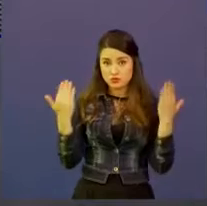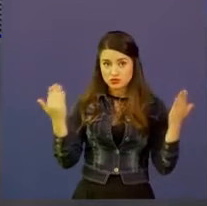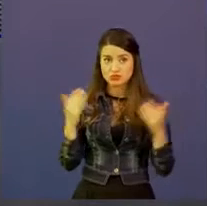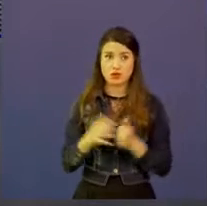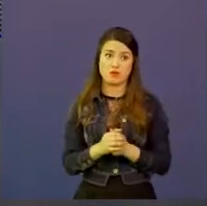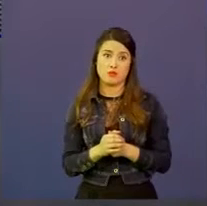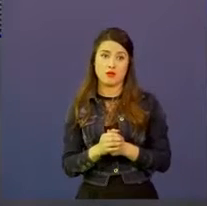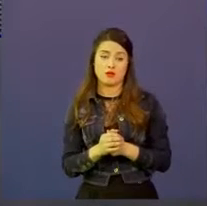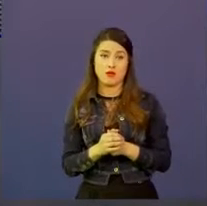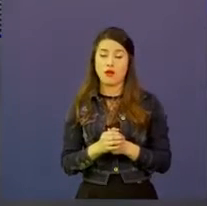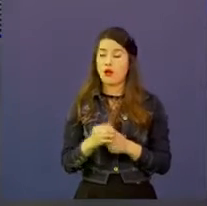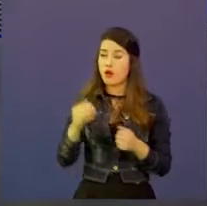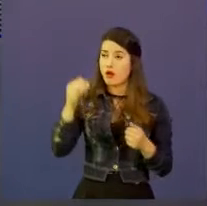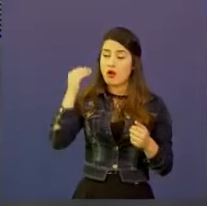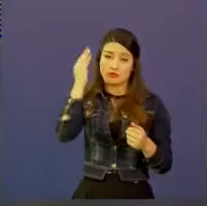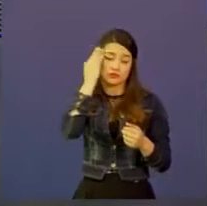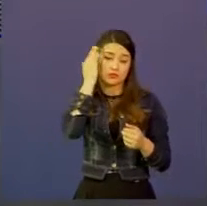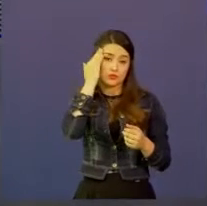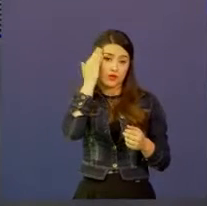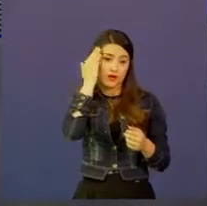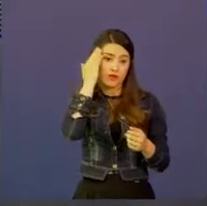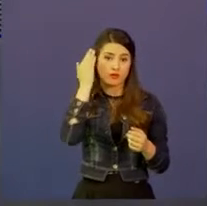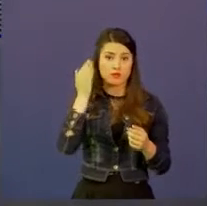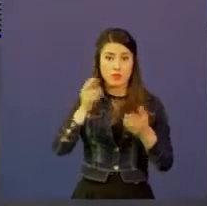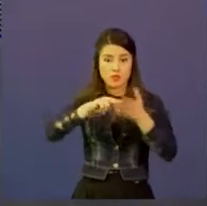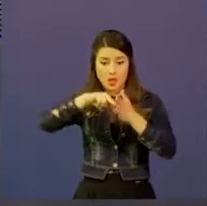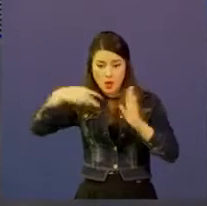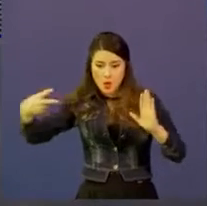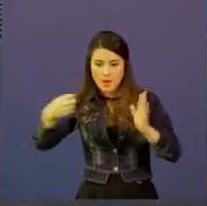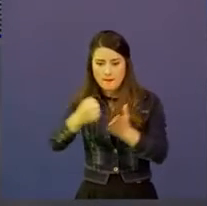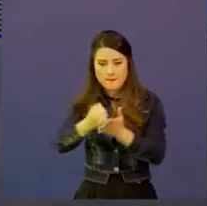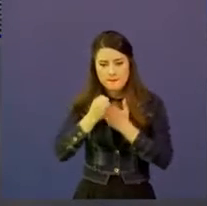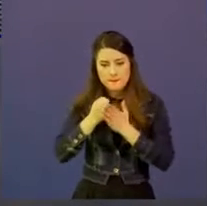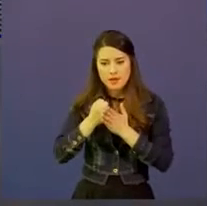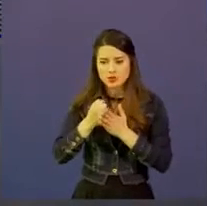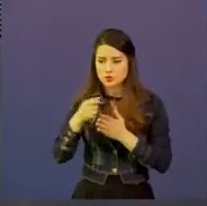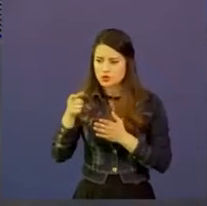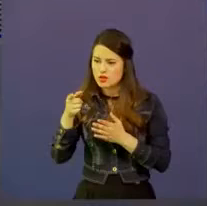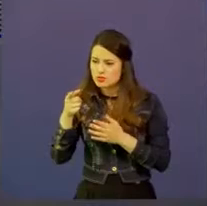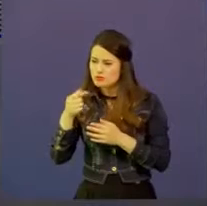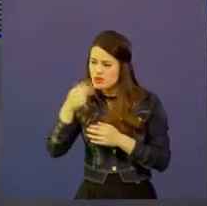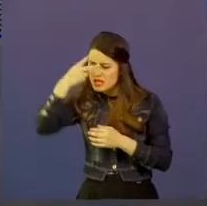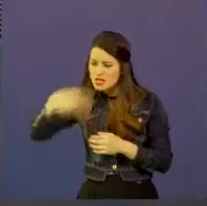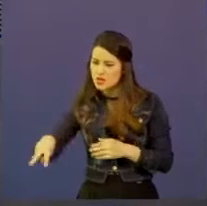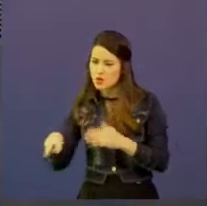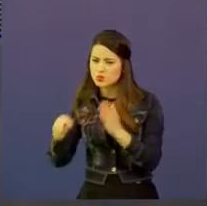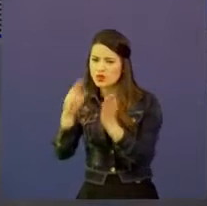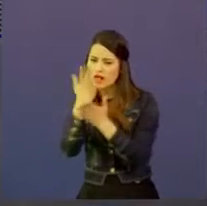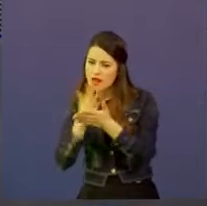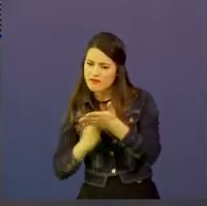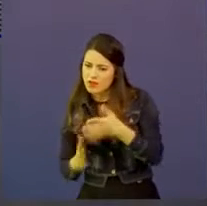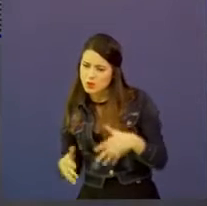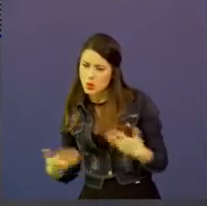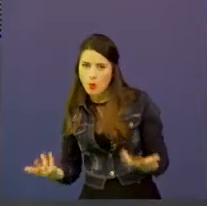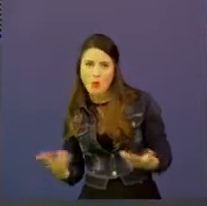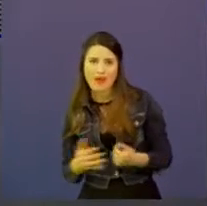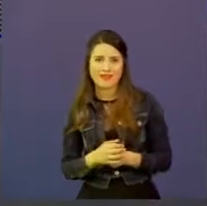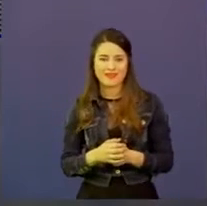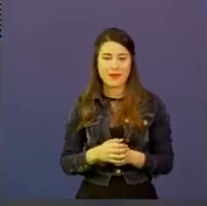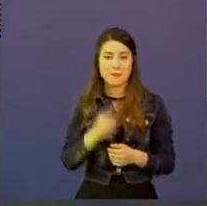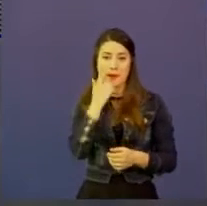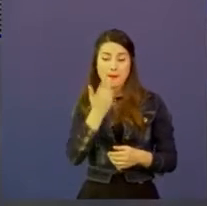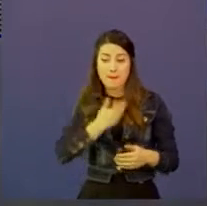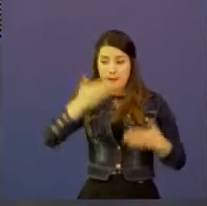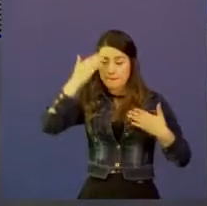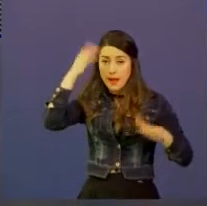o que pueden ver las notas de sus hijos o que pueden ayudarles a facilitar la vida, pues la tecnología va a ser un elemento fundamental. Y ellos son los que van a